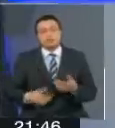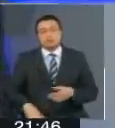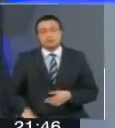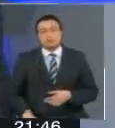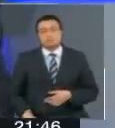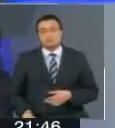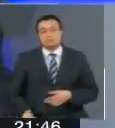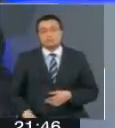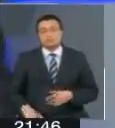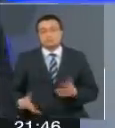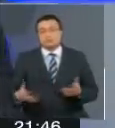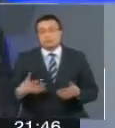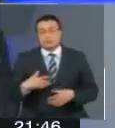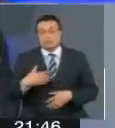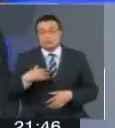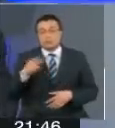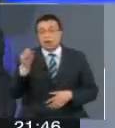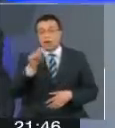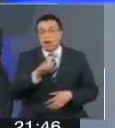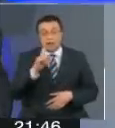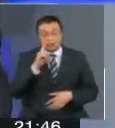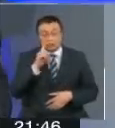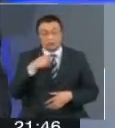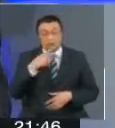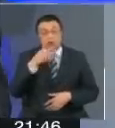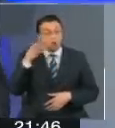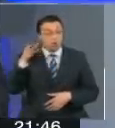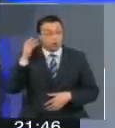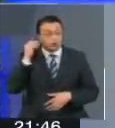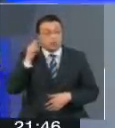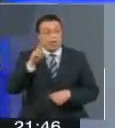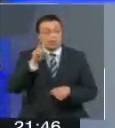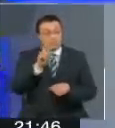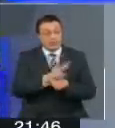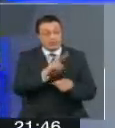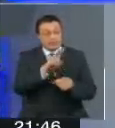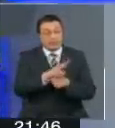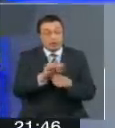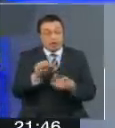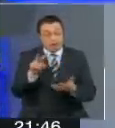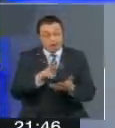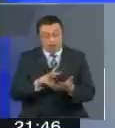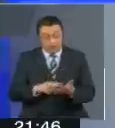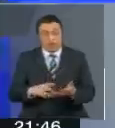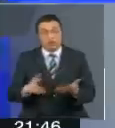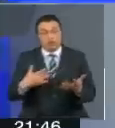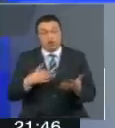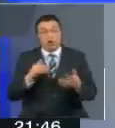Porque así lo escuché de los testigos, de lo que he leído,